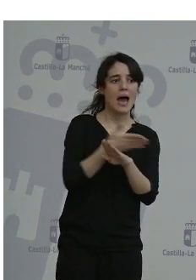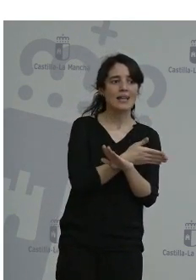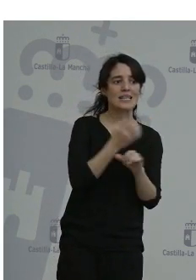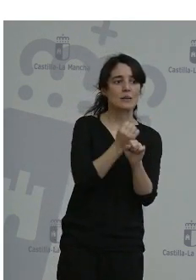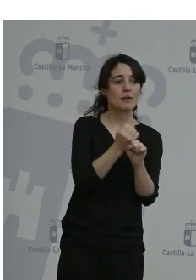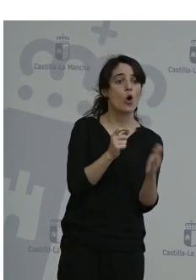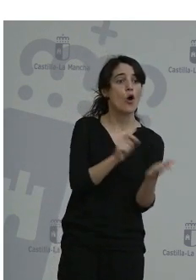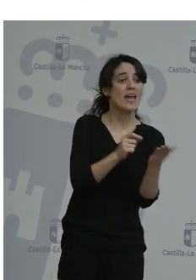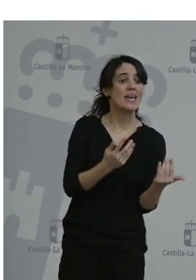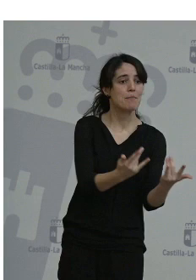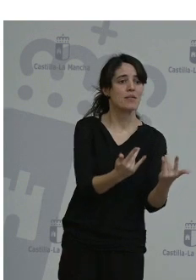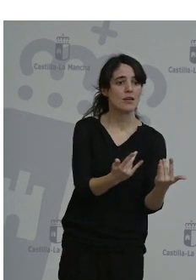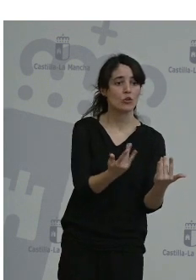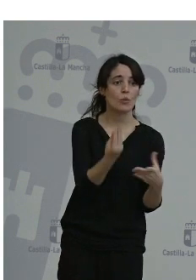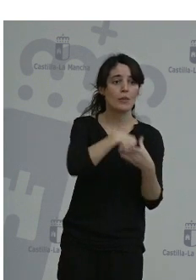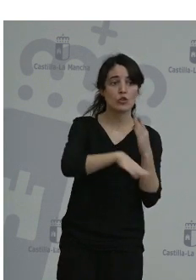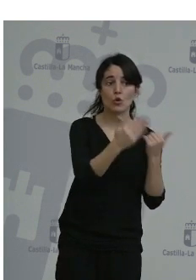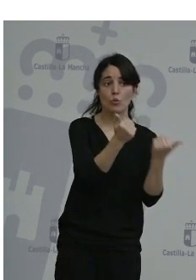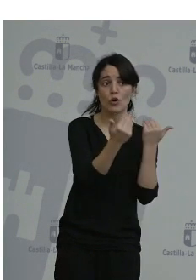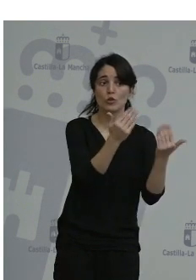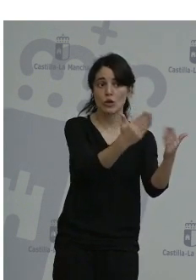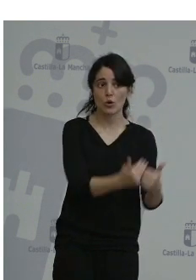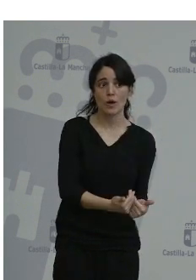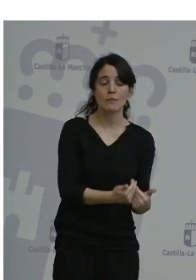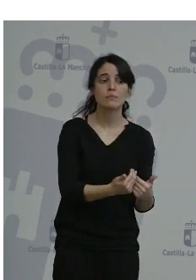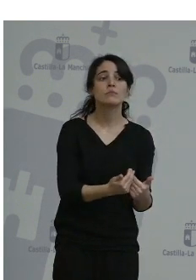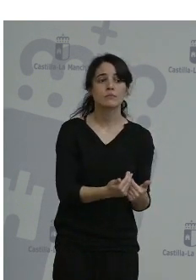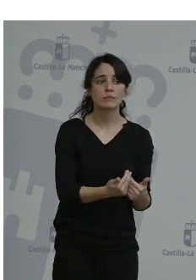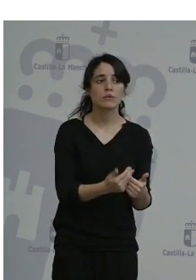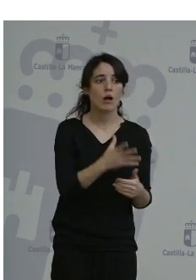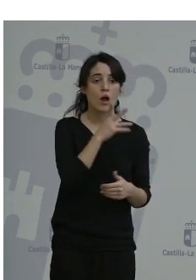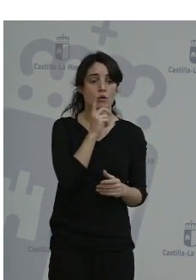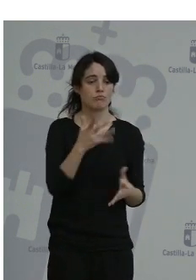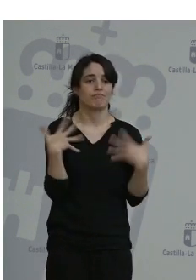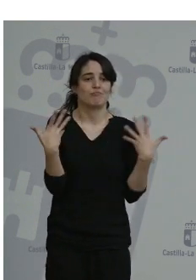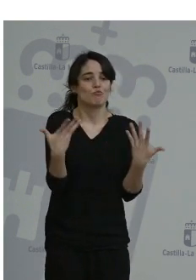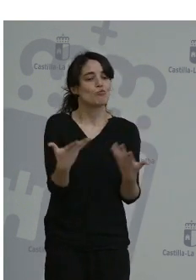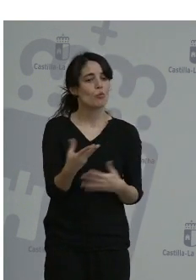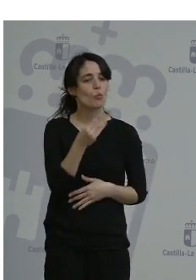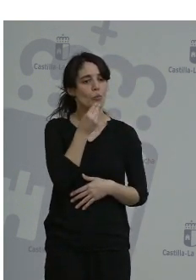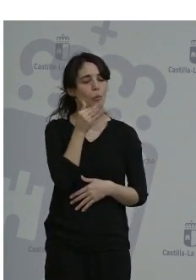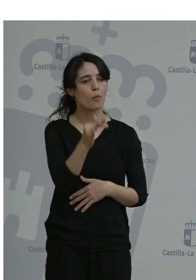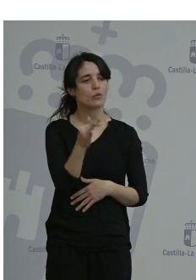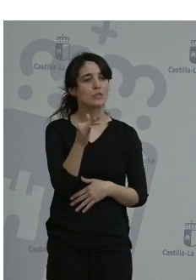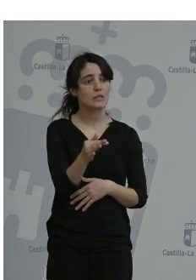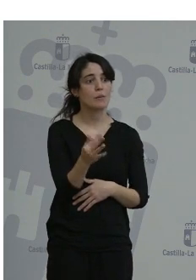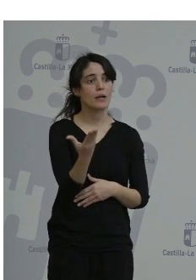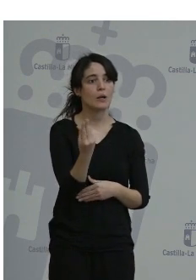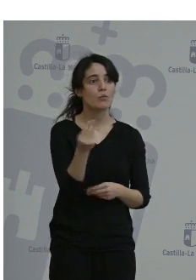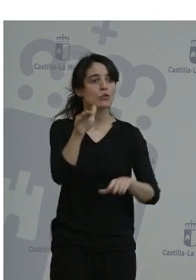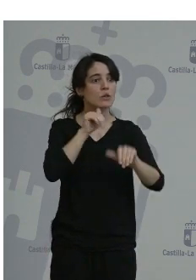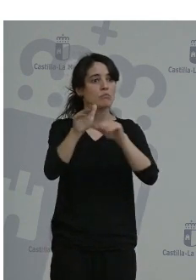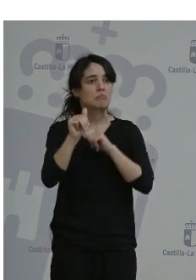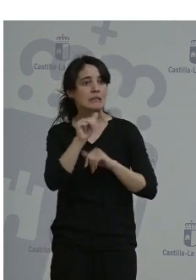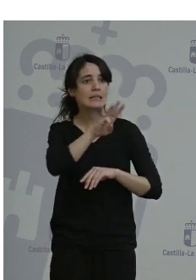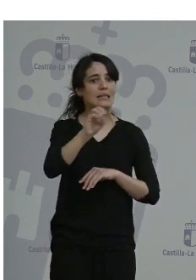inmediato en esas convocatorias y ha sido una grata sorpresa que algunas de las mismas, el 30, el